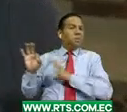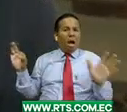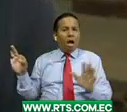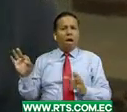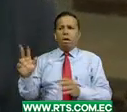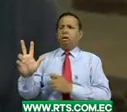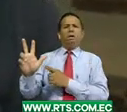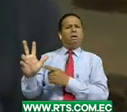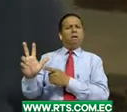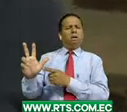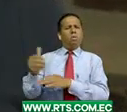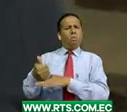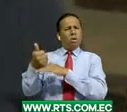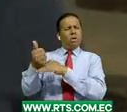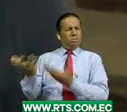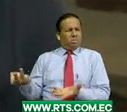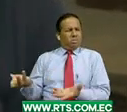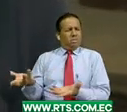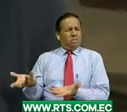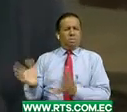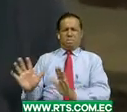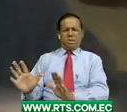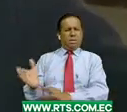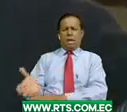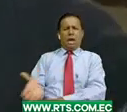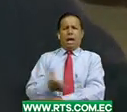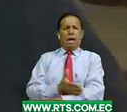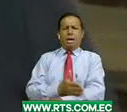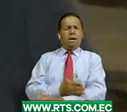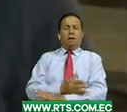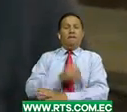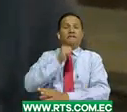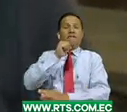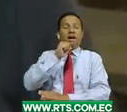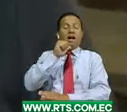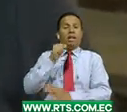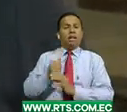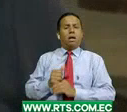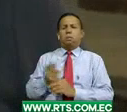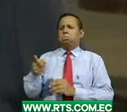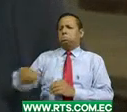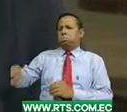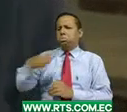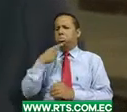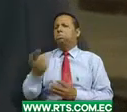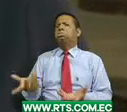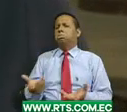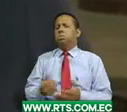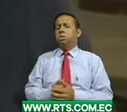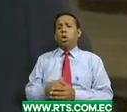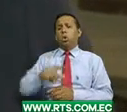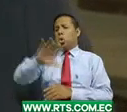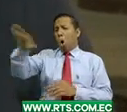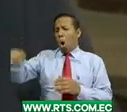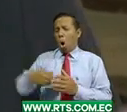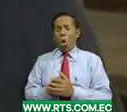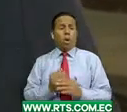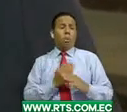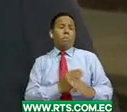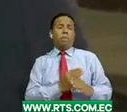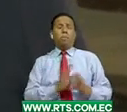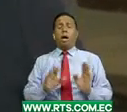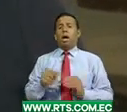habían participado en alguna fase del proceso, ya sea en apelación de prisión preventiva, ya sea en cualquier otra diligencia.